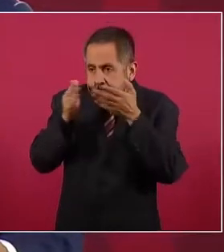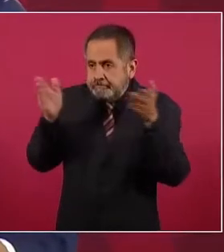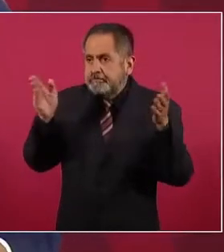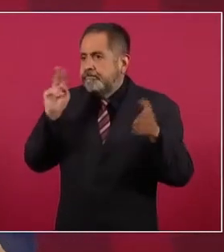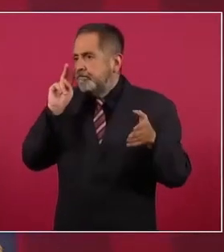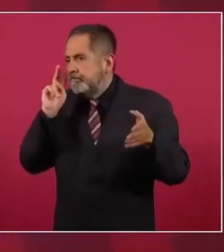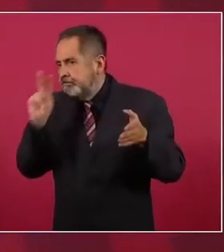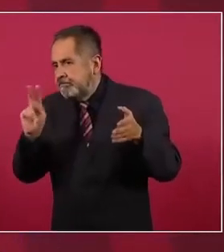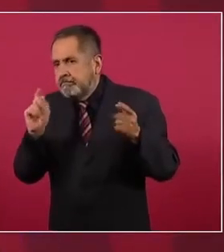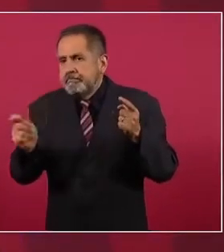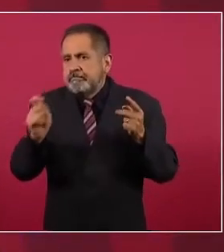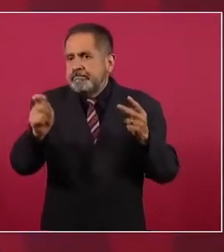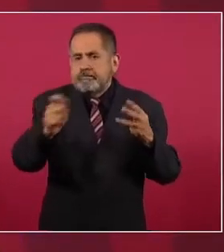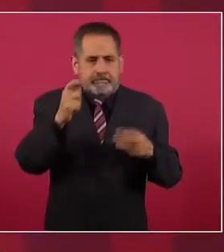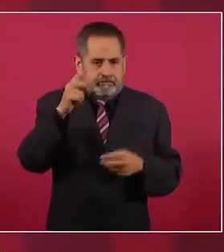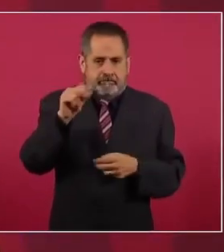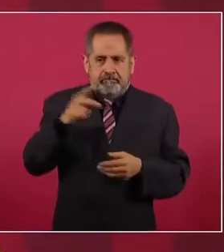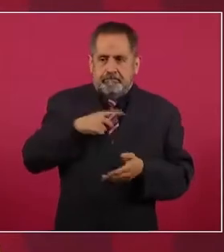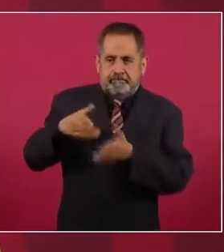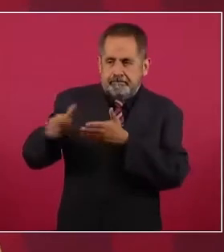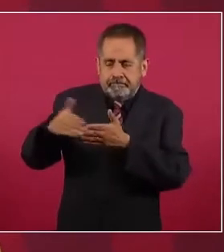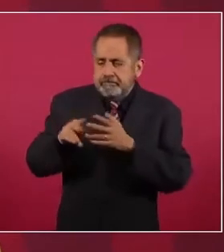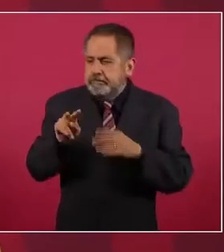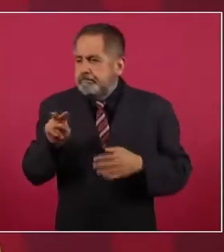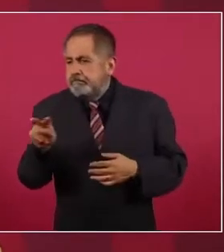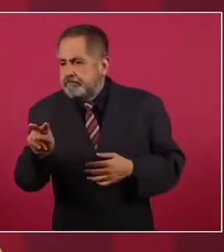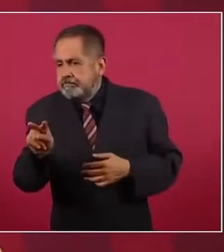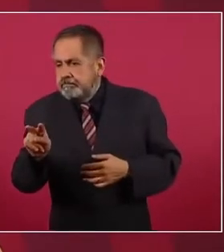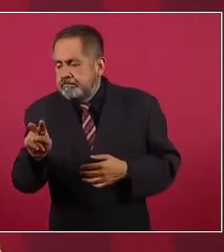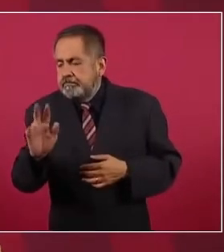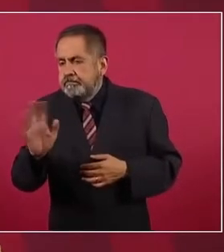esa esfera elitista, entenderían,